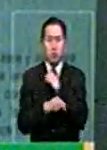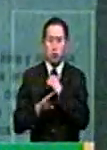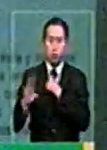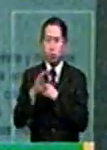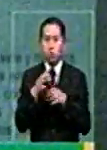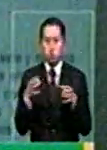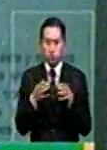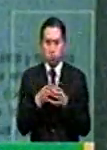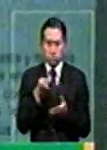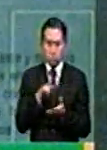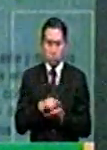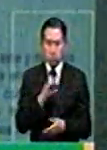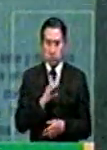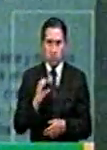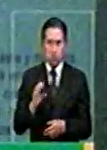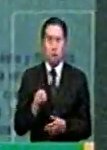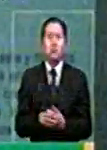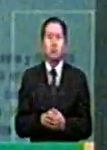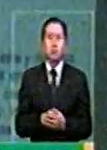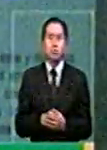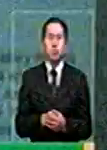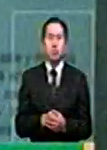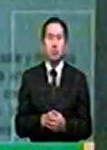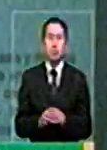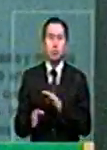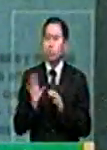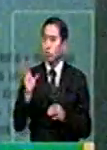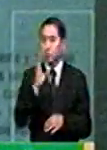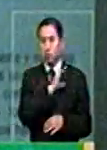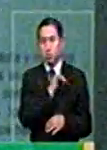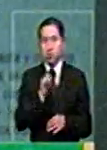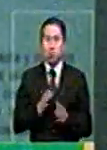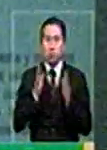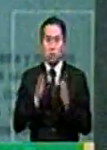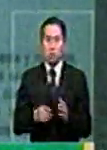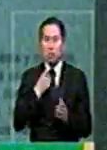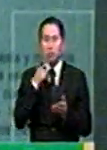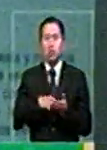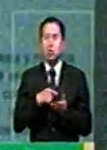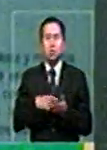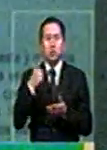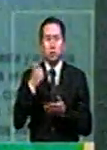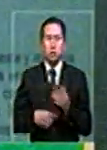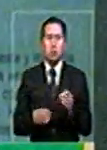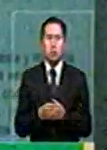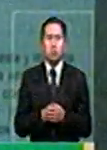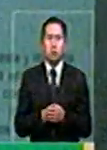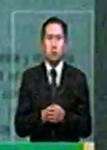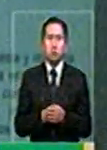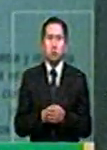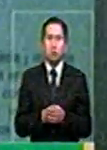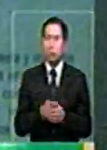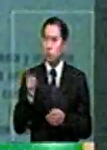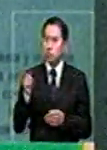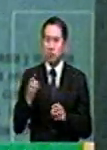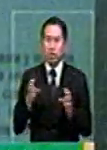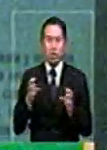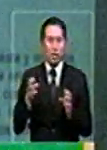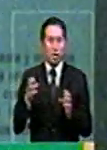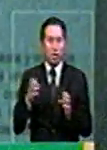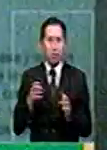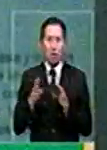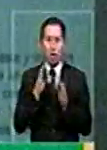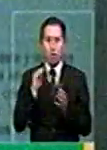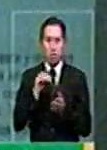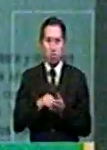Ciudadana. ¿Qué dice Fabián Ciñani al respecto? Herbol, 19 de